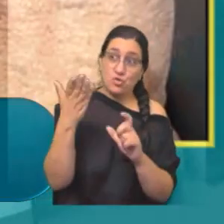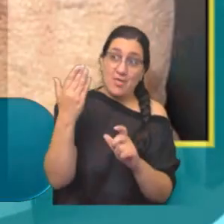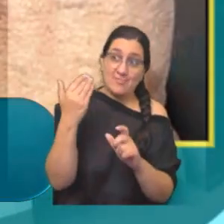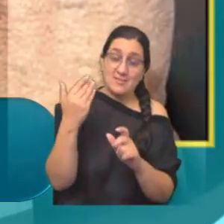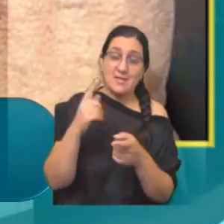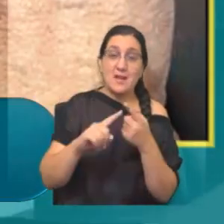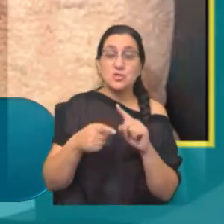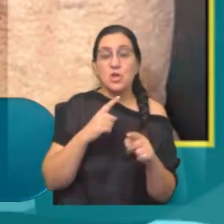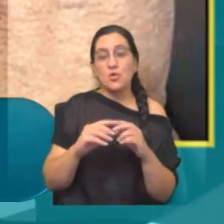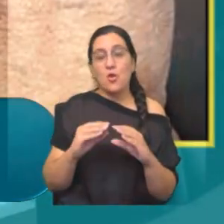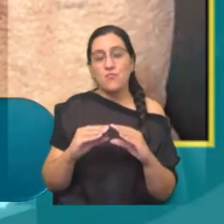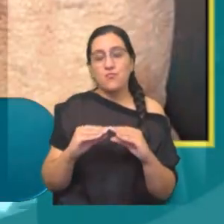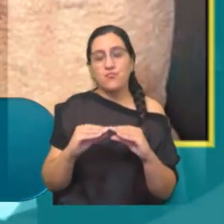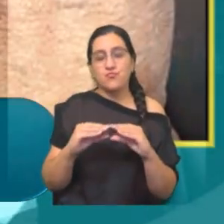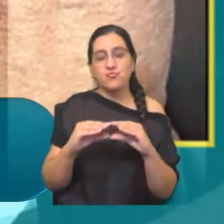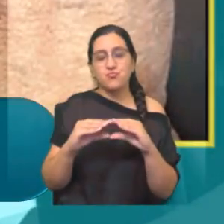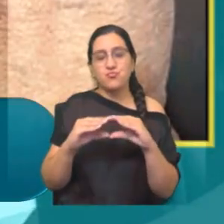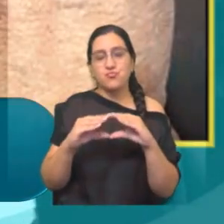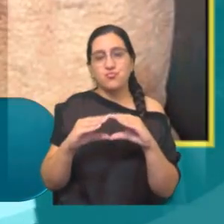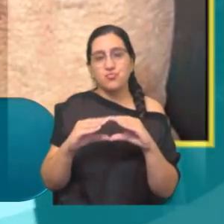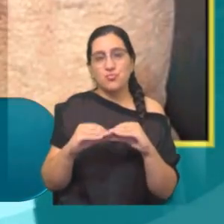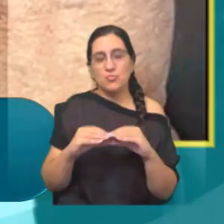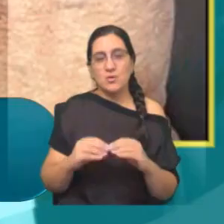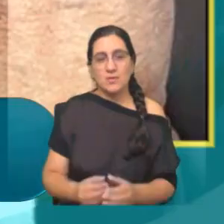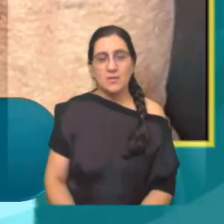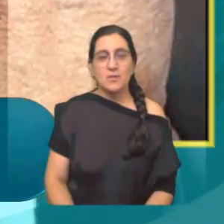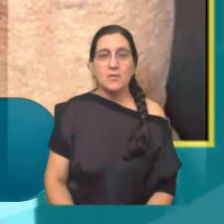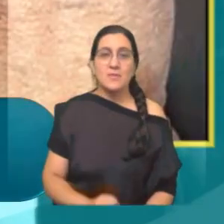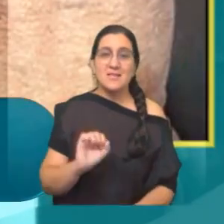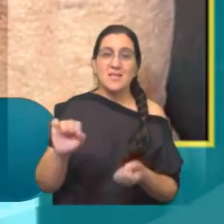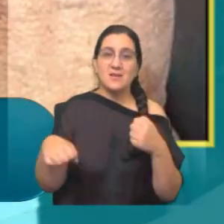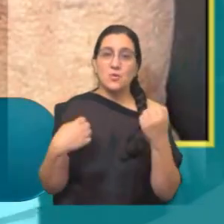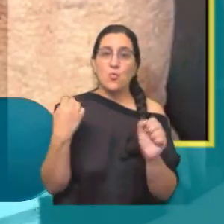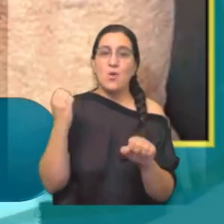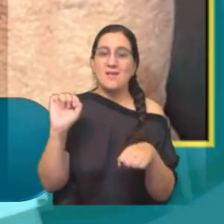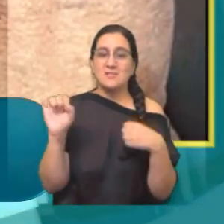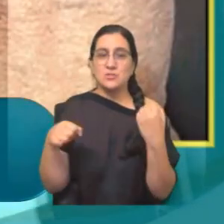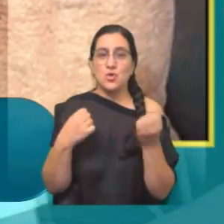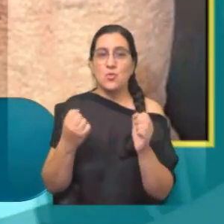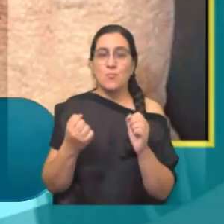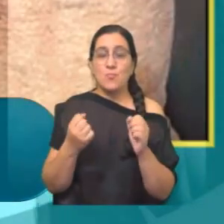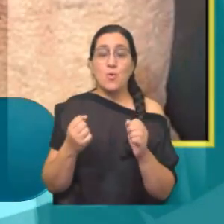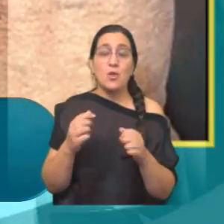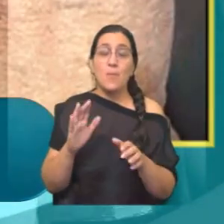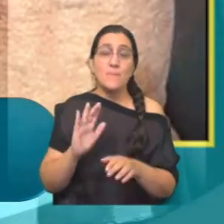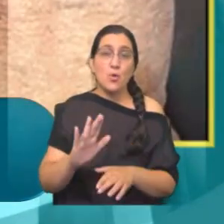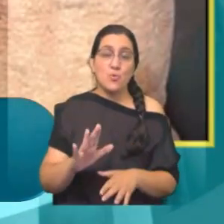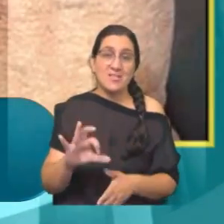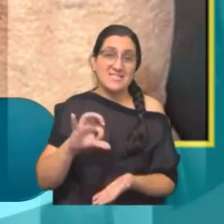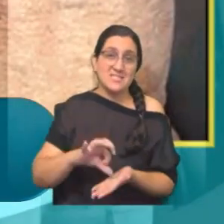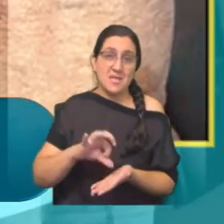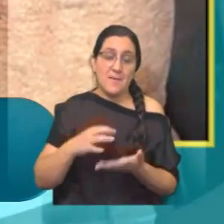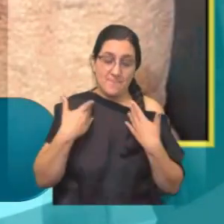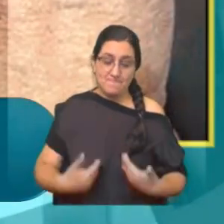Fito, con inflamaciones y tiene que ver más de las articulaciones, pero por un componente metabólico interno de la persona,